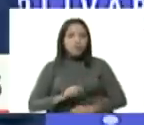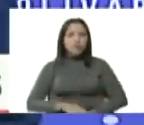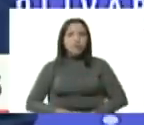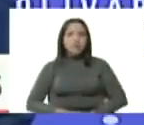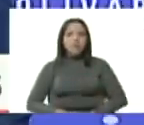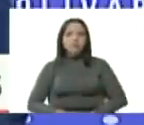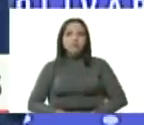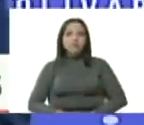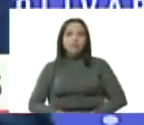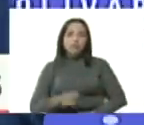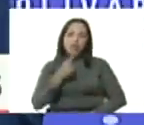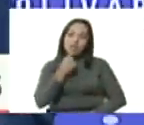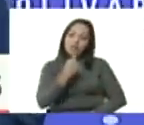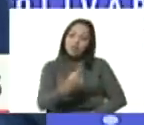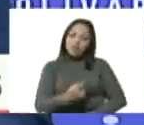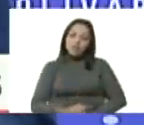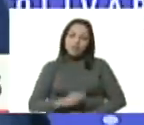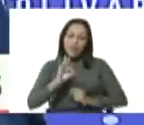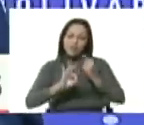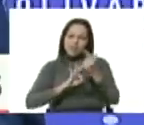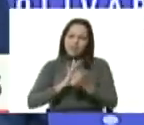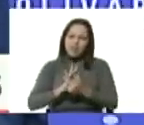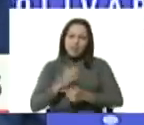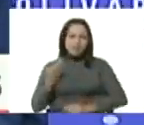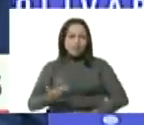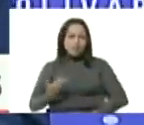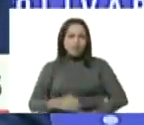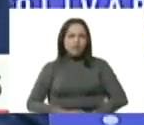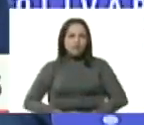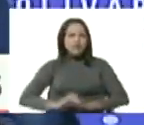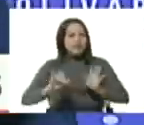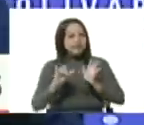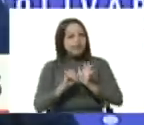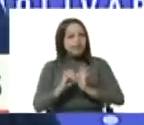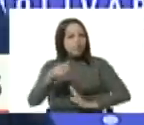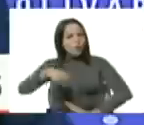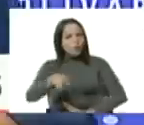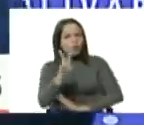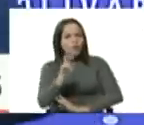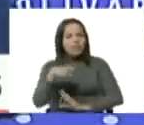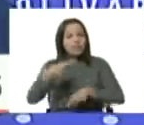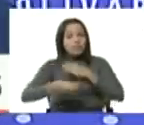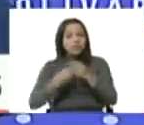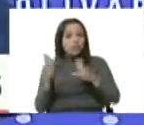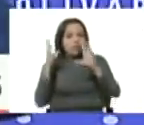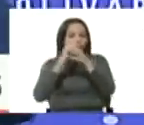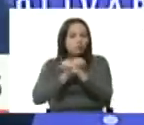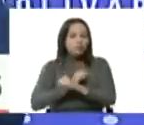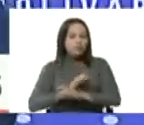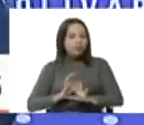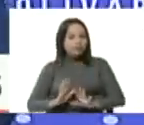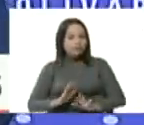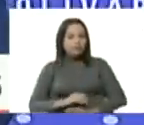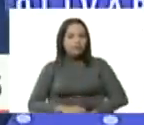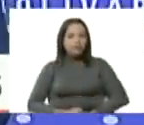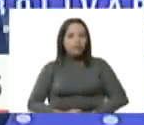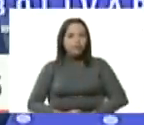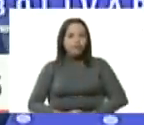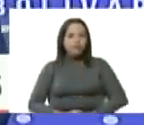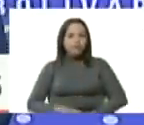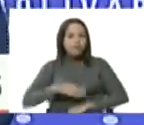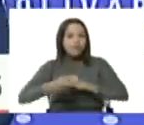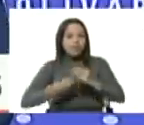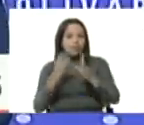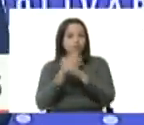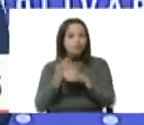Y yo les digo tres cositas, pues, ya ahí para hoy viernes, se nos hizo de noche. Se hizo de